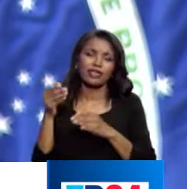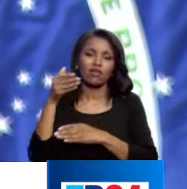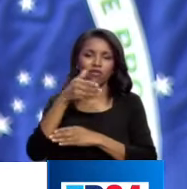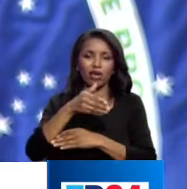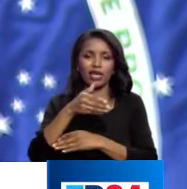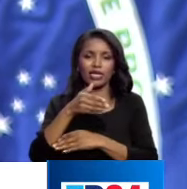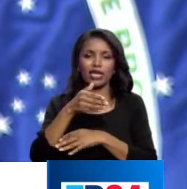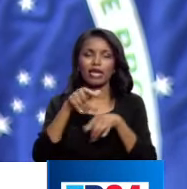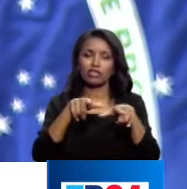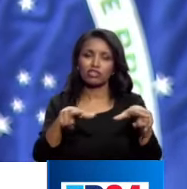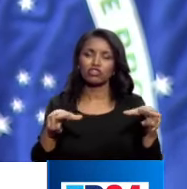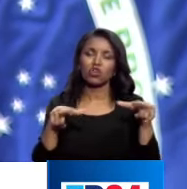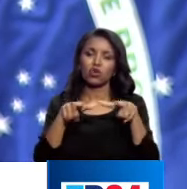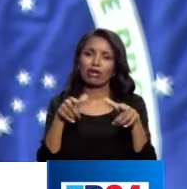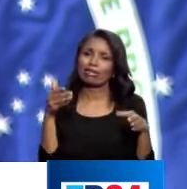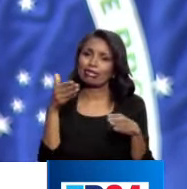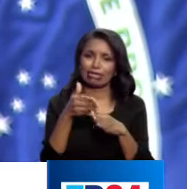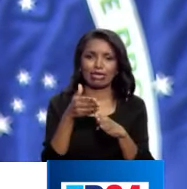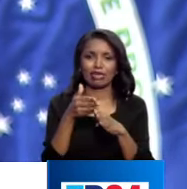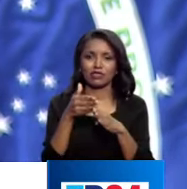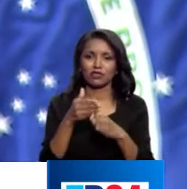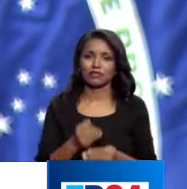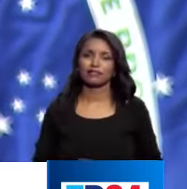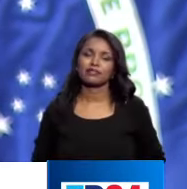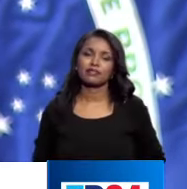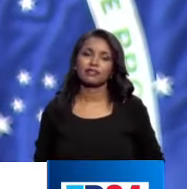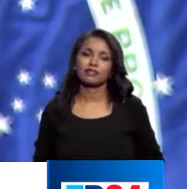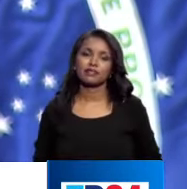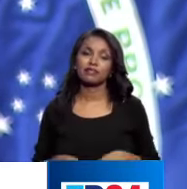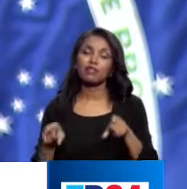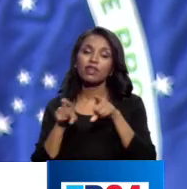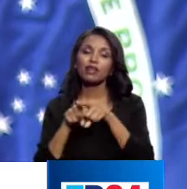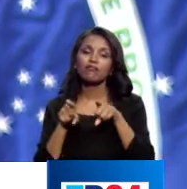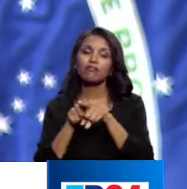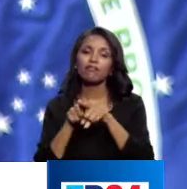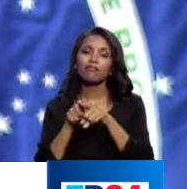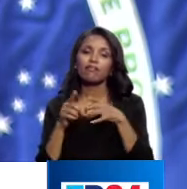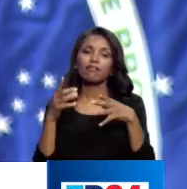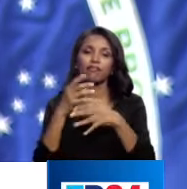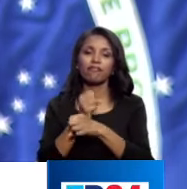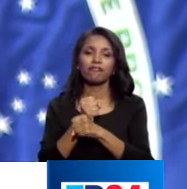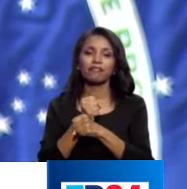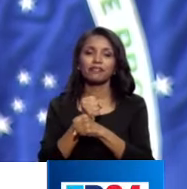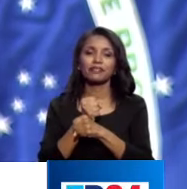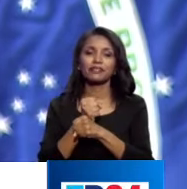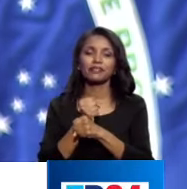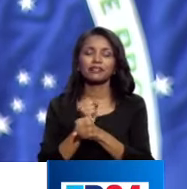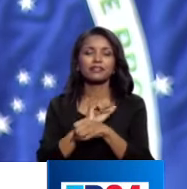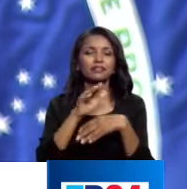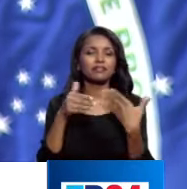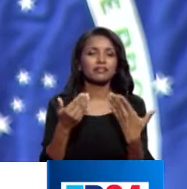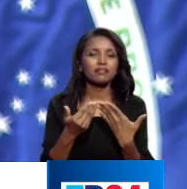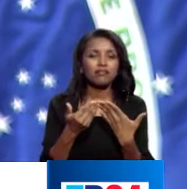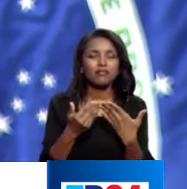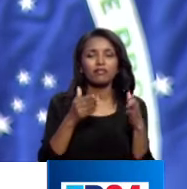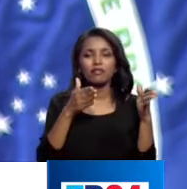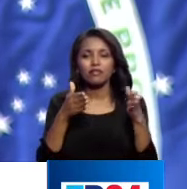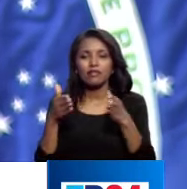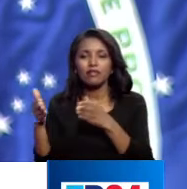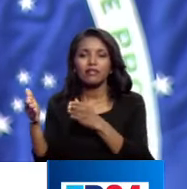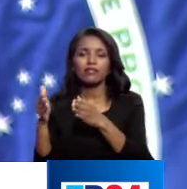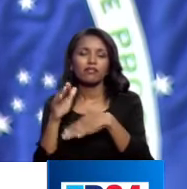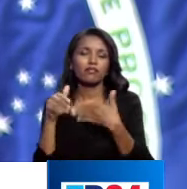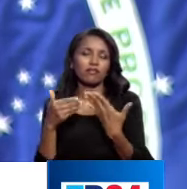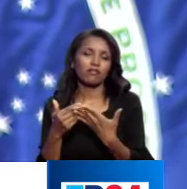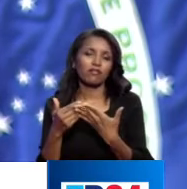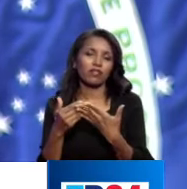final esas facilidades aeroportuarias. De esta manera, vamos a lograr concretar la estructura turística